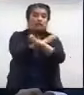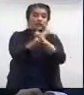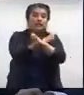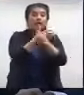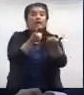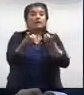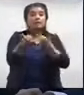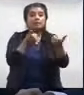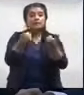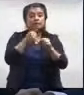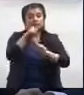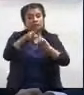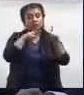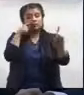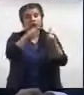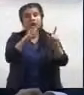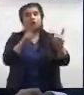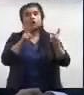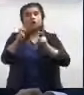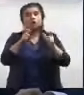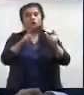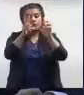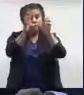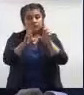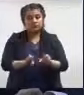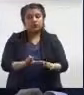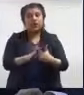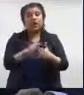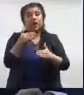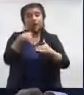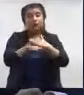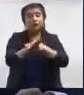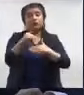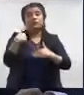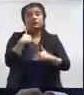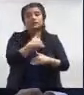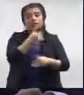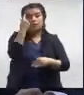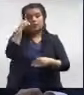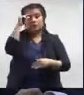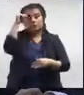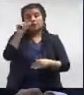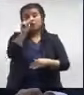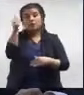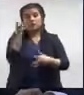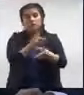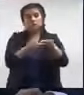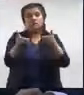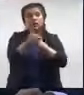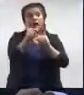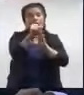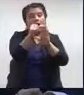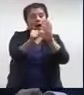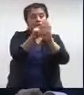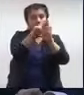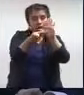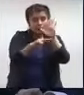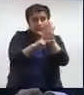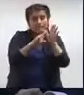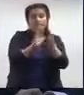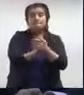administrativas sobre manejo y control del personal dentro del Ministerio de Gobernación y sus dependencias. Acuerdo Gubernativo